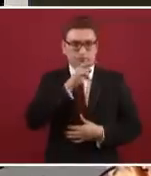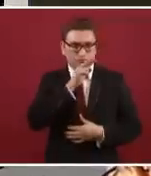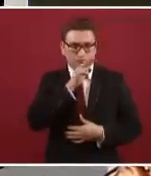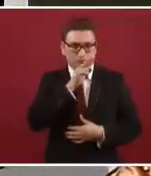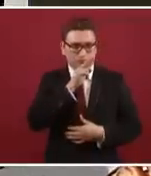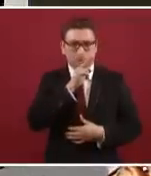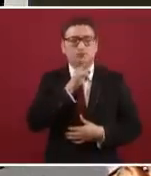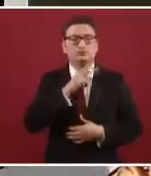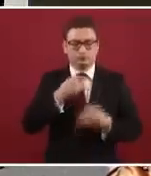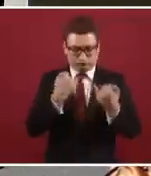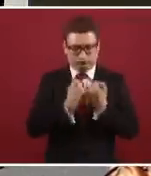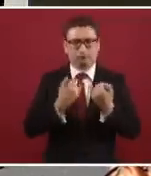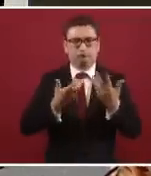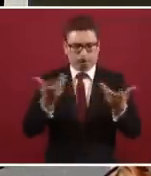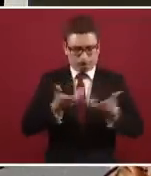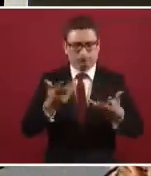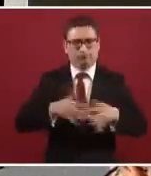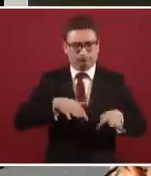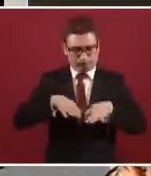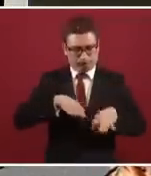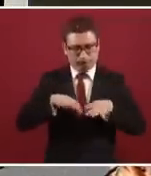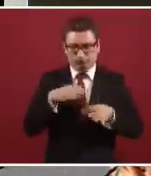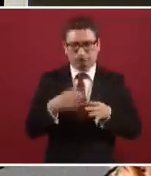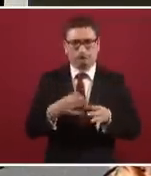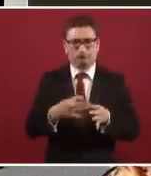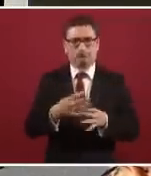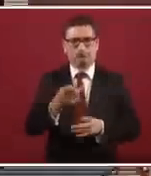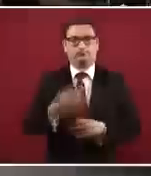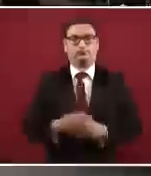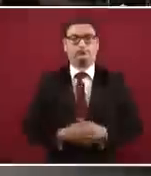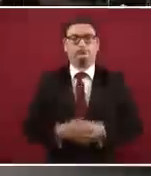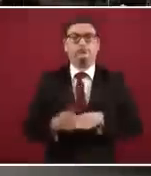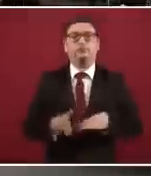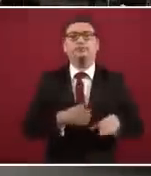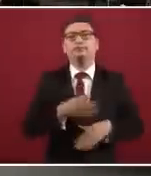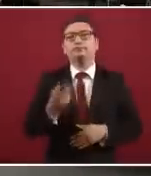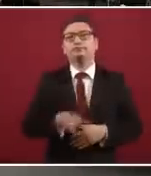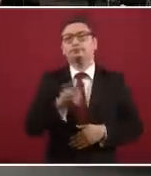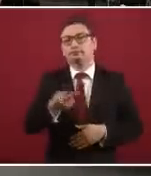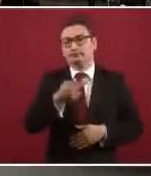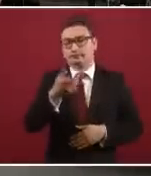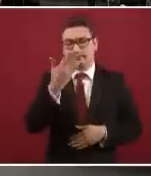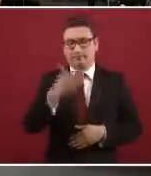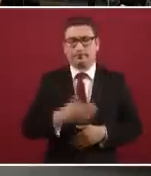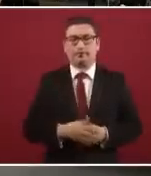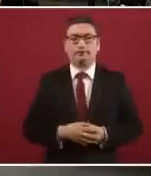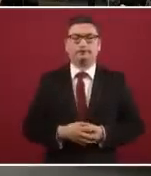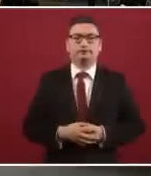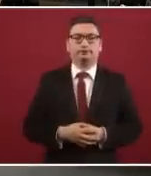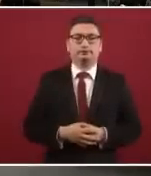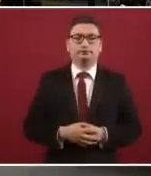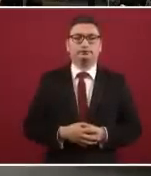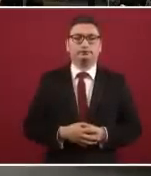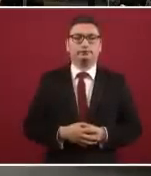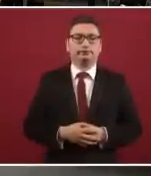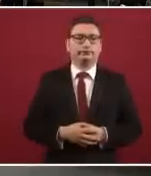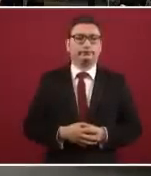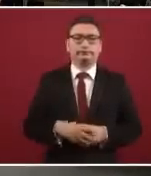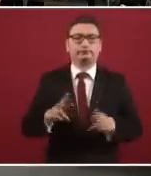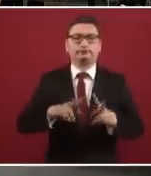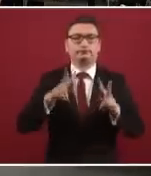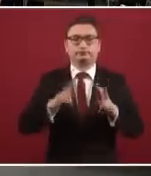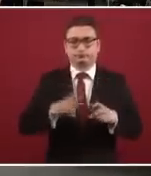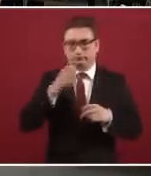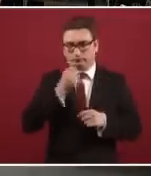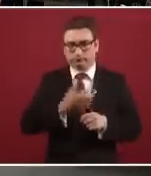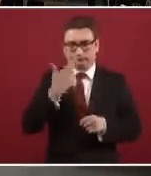ocupado, estoy trabajando en eso. Presidente, con respecto a estas figuras que tienen que ver más en el ámbito de la